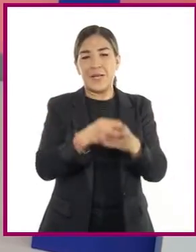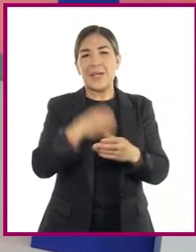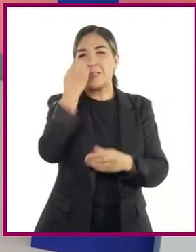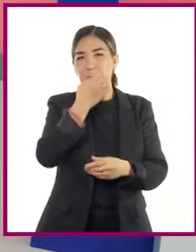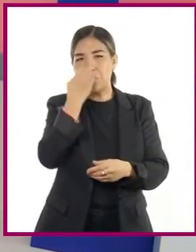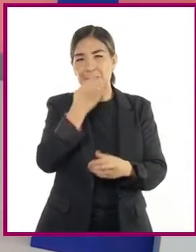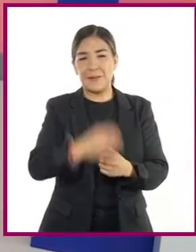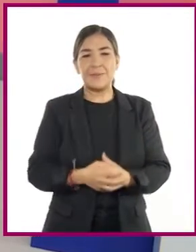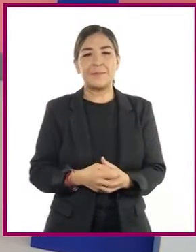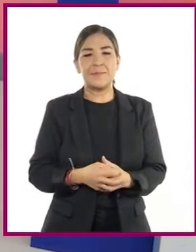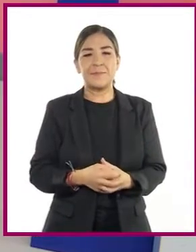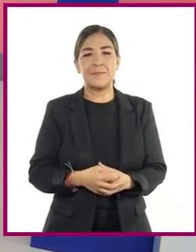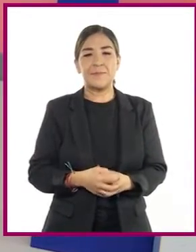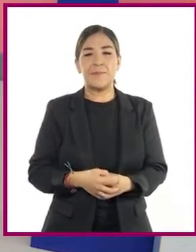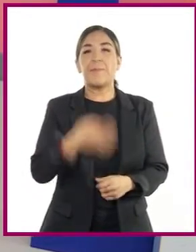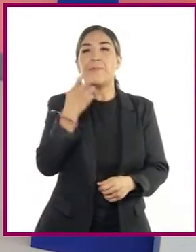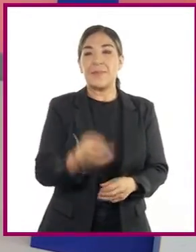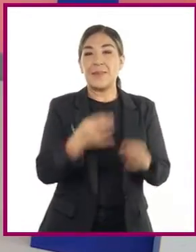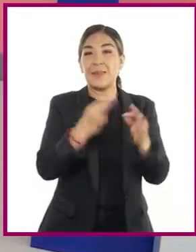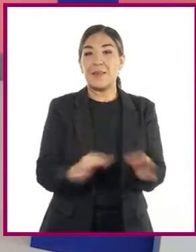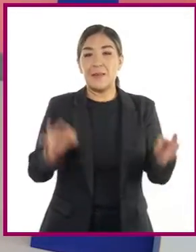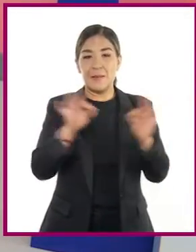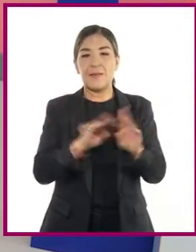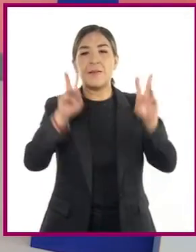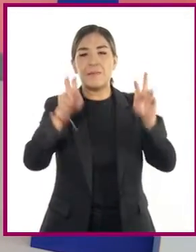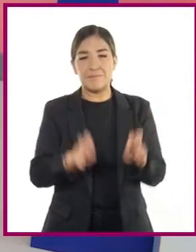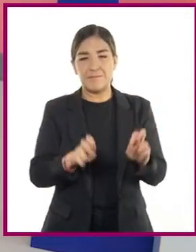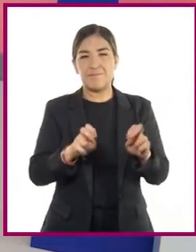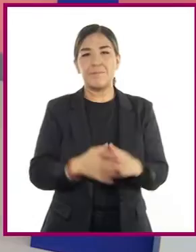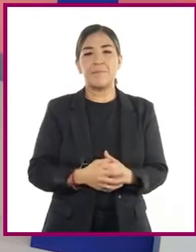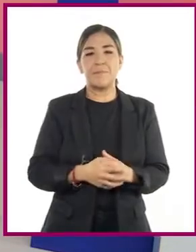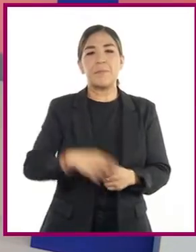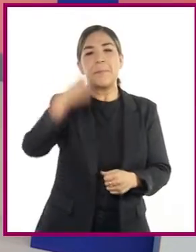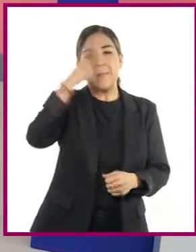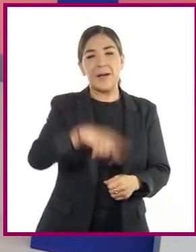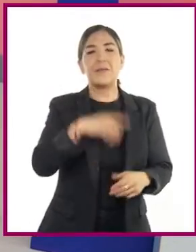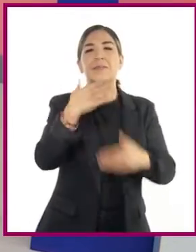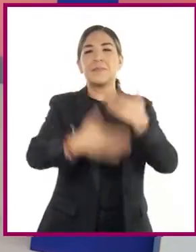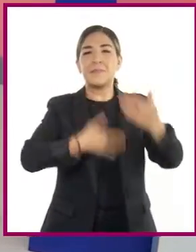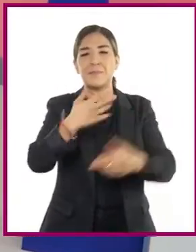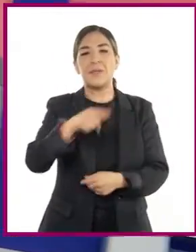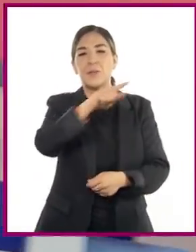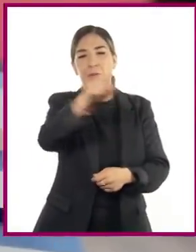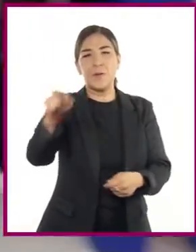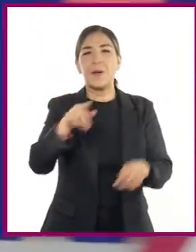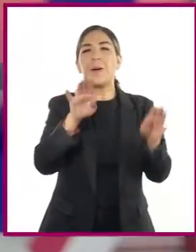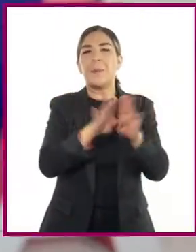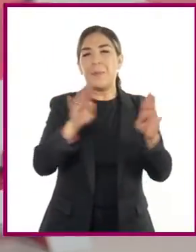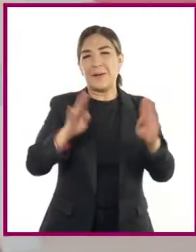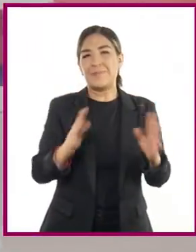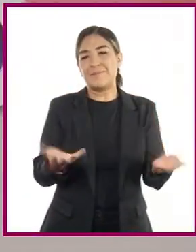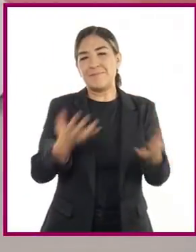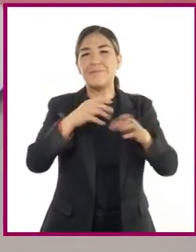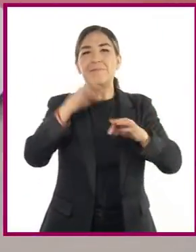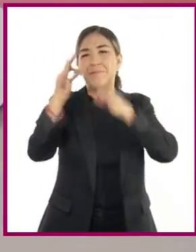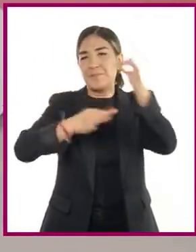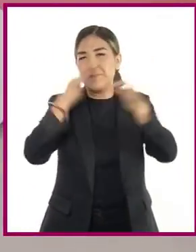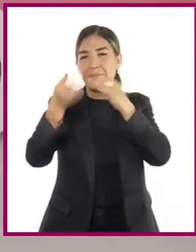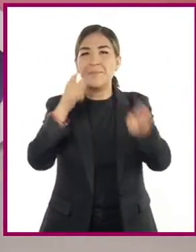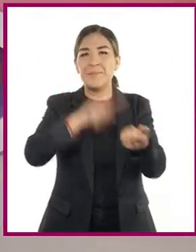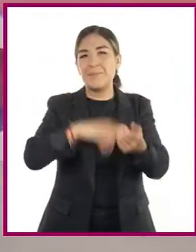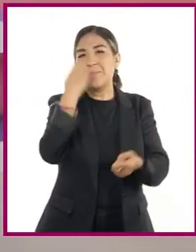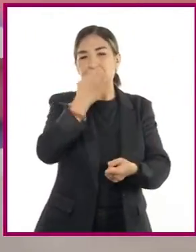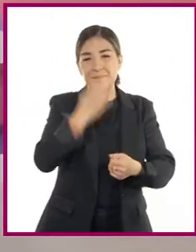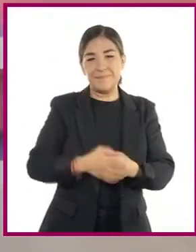educativa. Estos aspectos son esenciales para desarrollar su campaña escolar. Eso suena